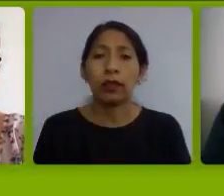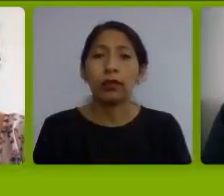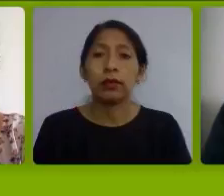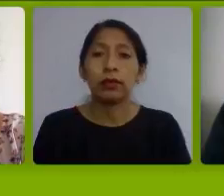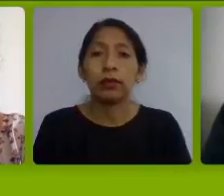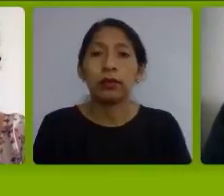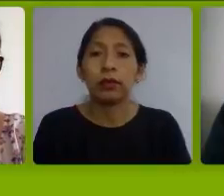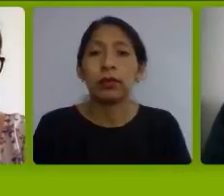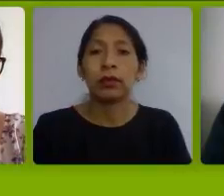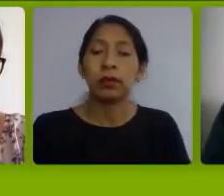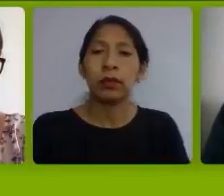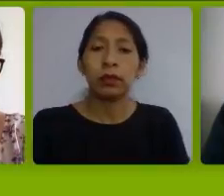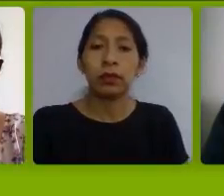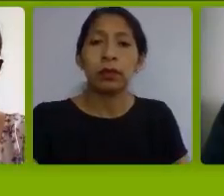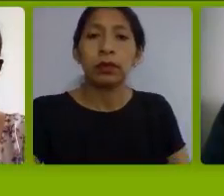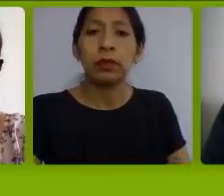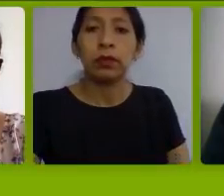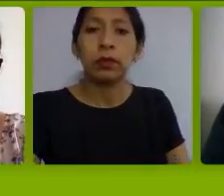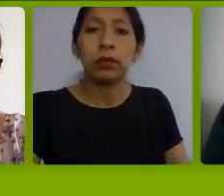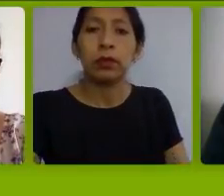abrir la página.